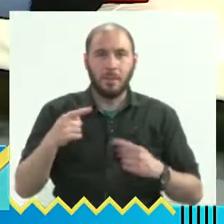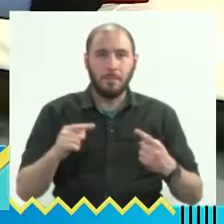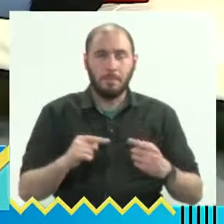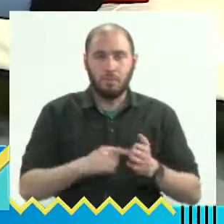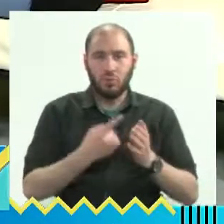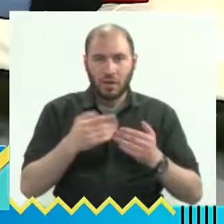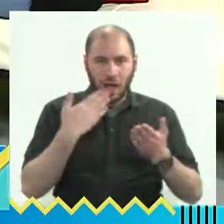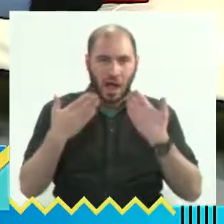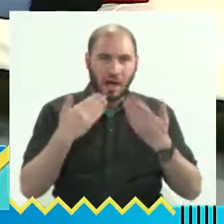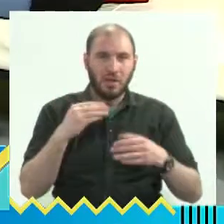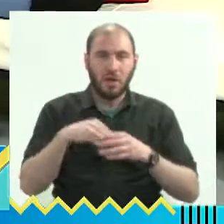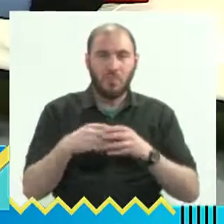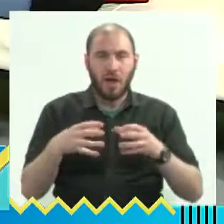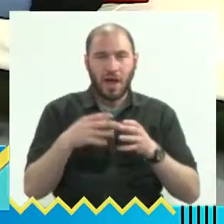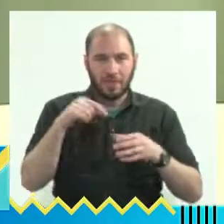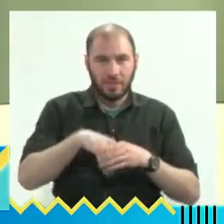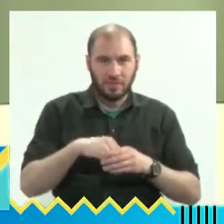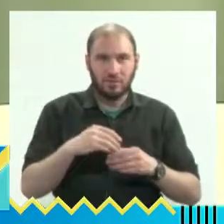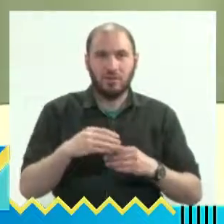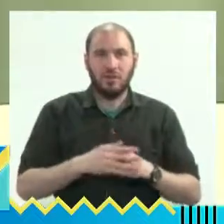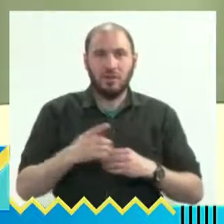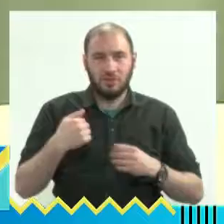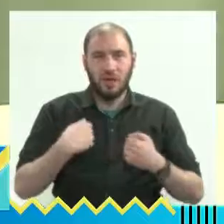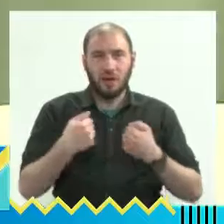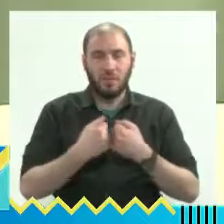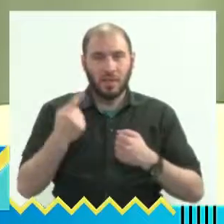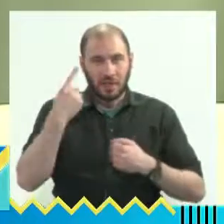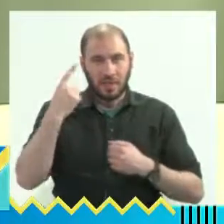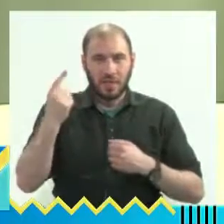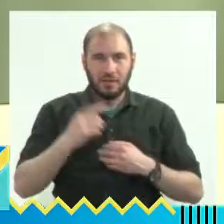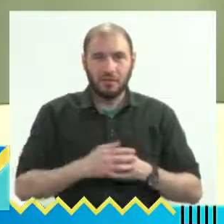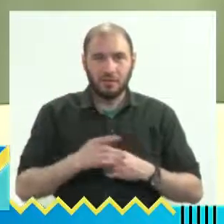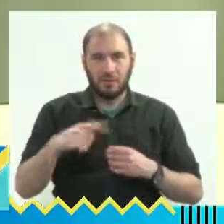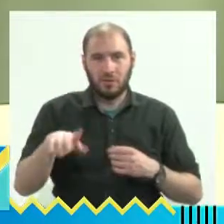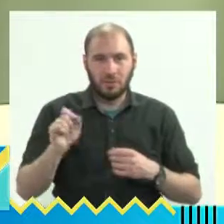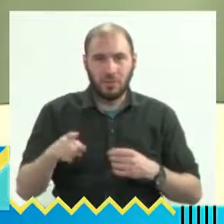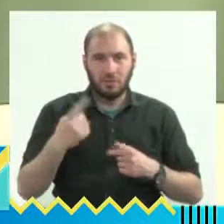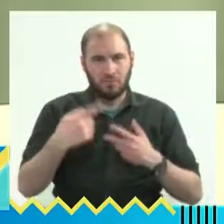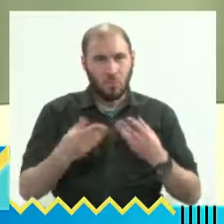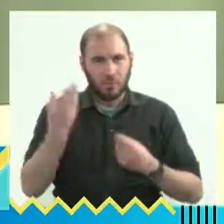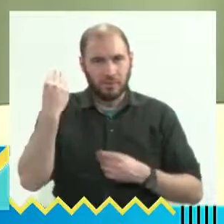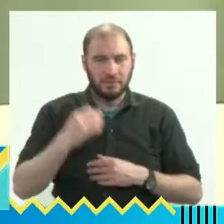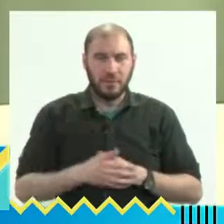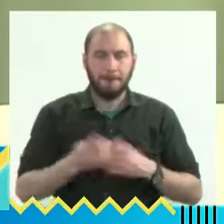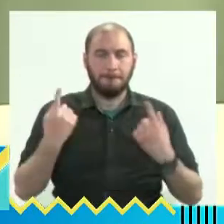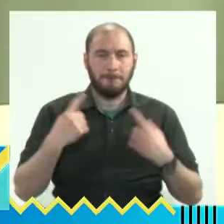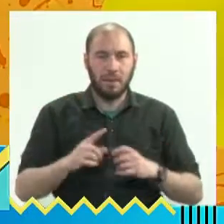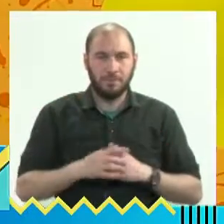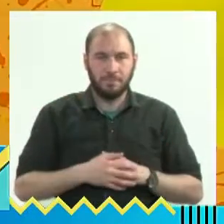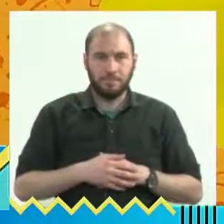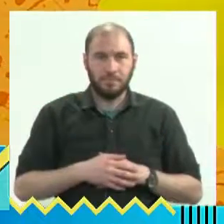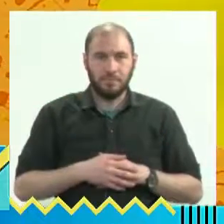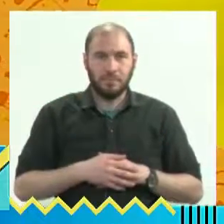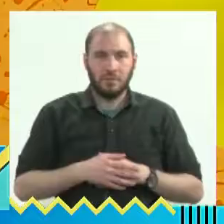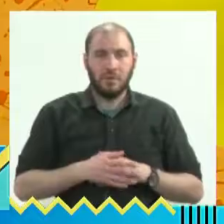charlamos mucho dentro del bloque. Yo suelo estar bastante de acuerdo con las ideas de ellos en muchos casos, pero